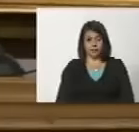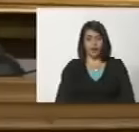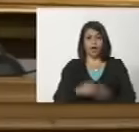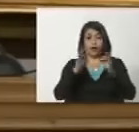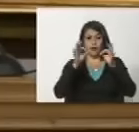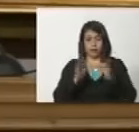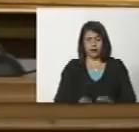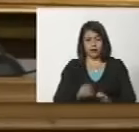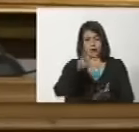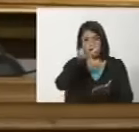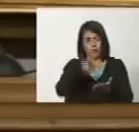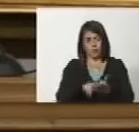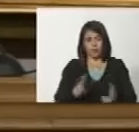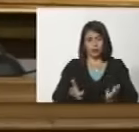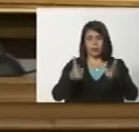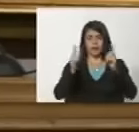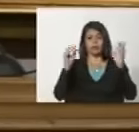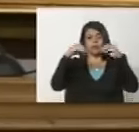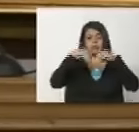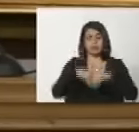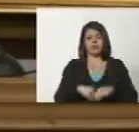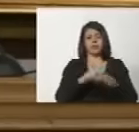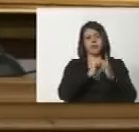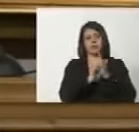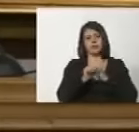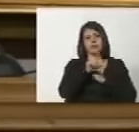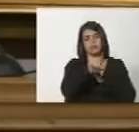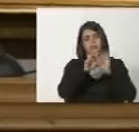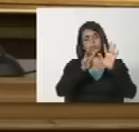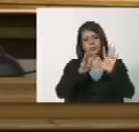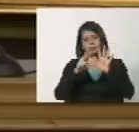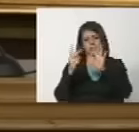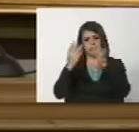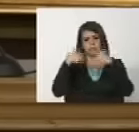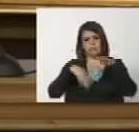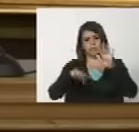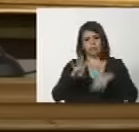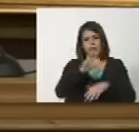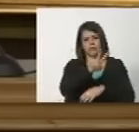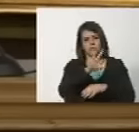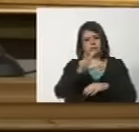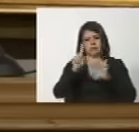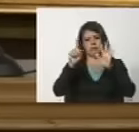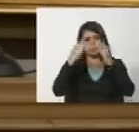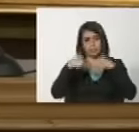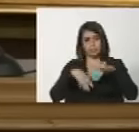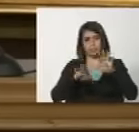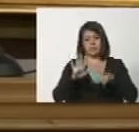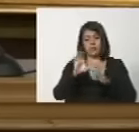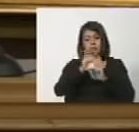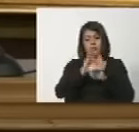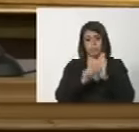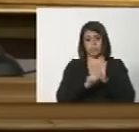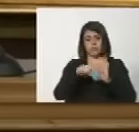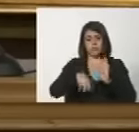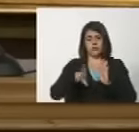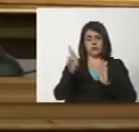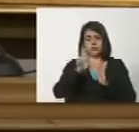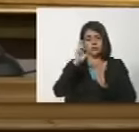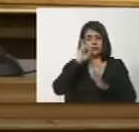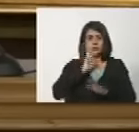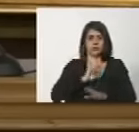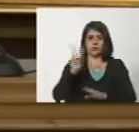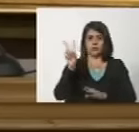se declara aprobada la autorización de acuerdo a lo consagrado en los artículos 187, numeral 14 y 236, numeral 15 de la Constitución